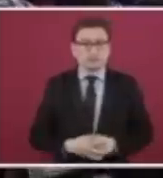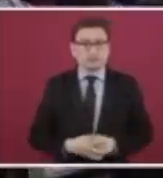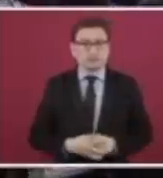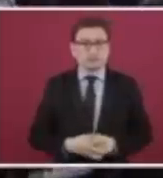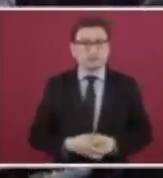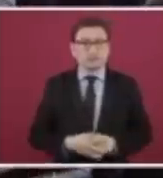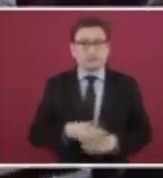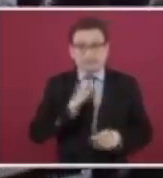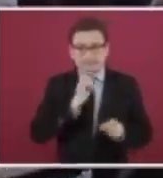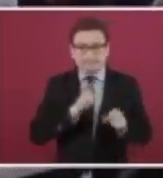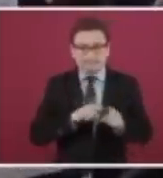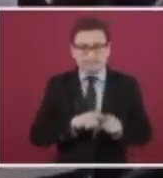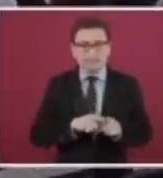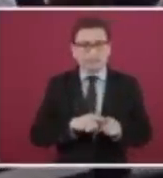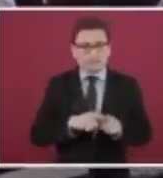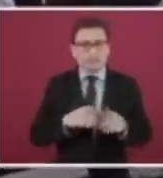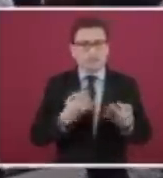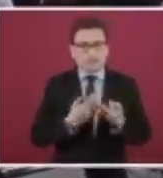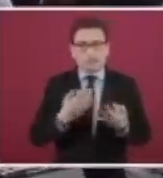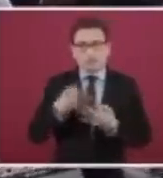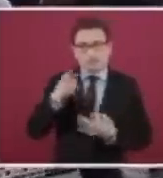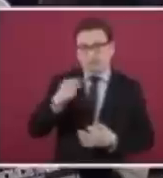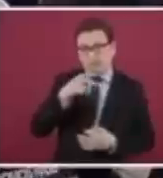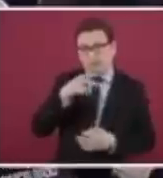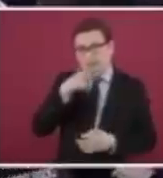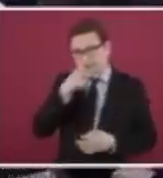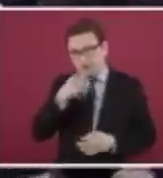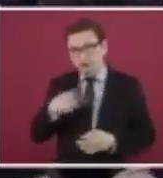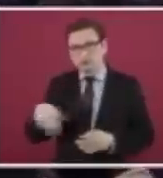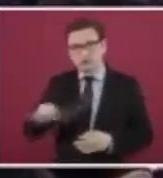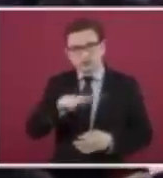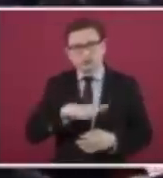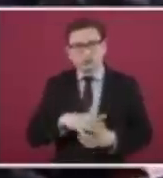y también en Hermosillo, son